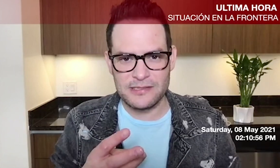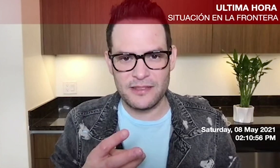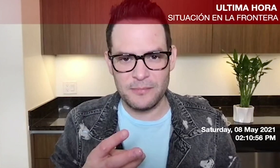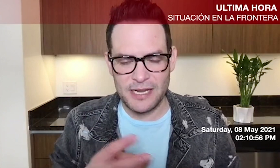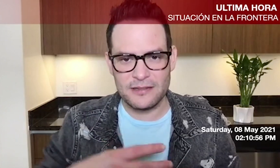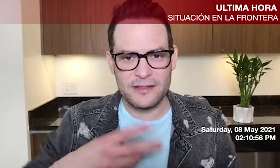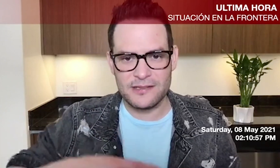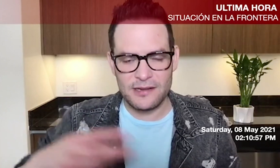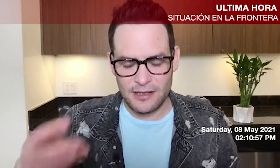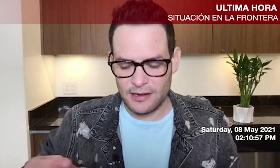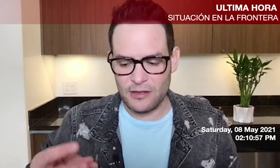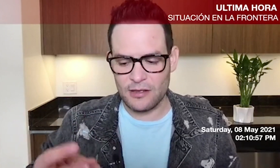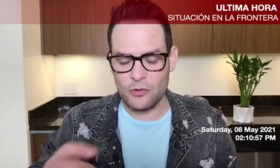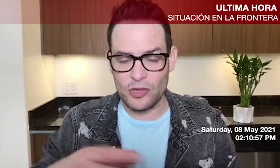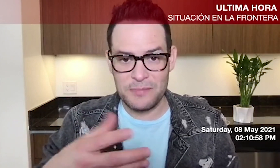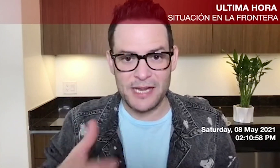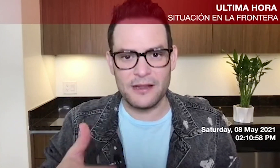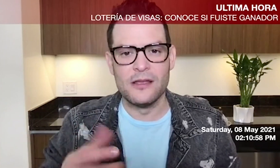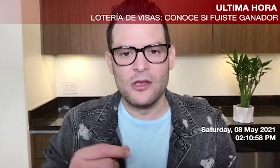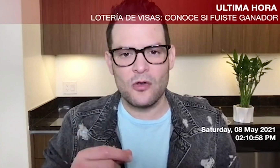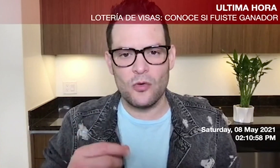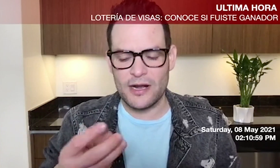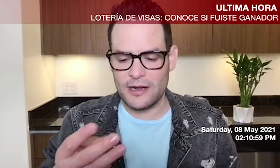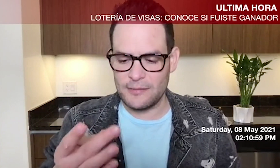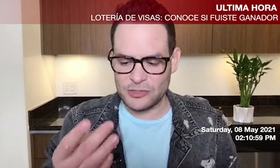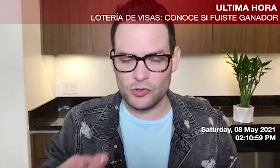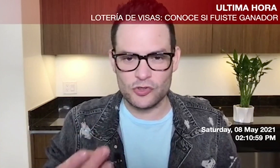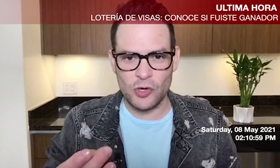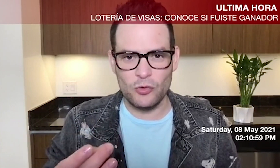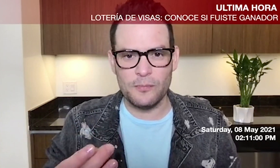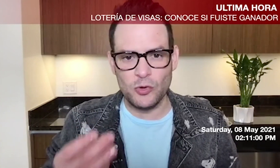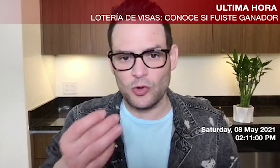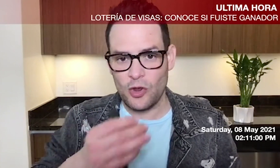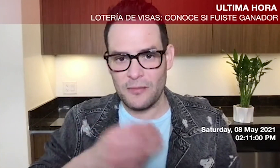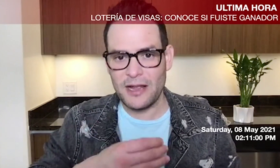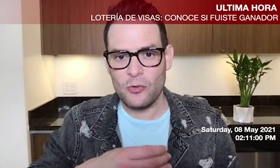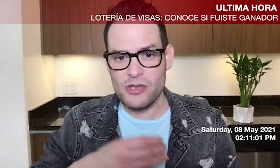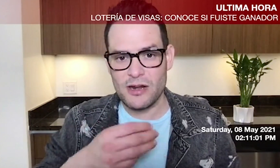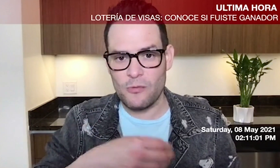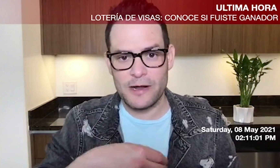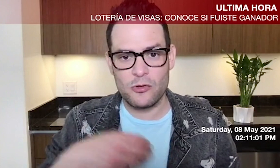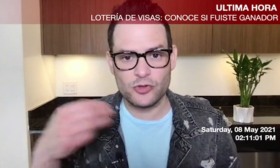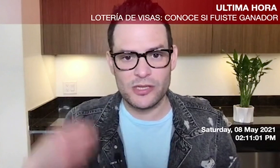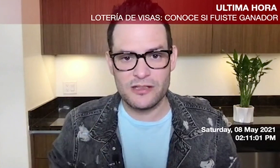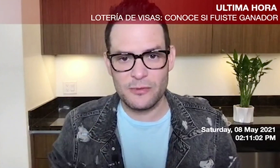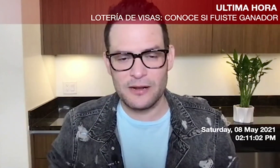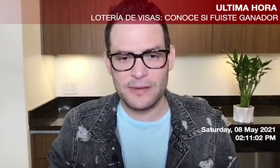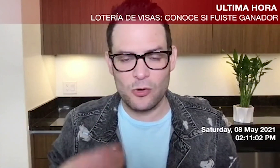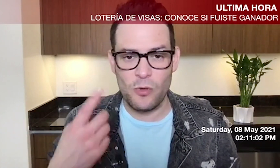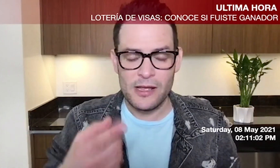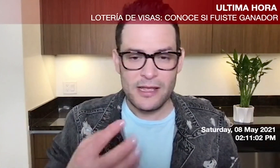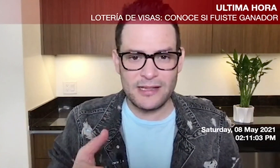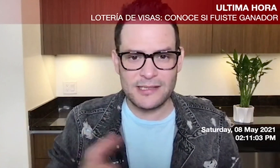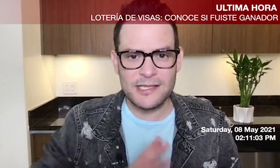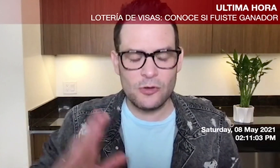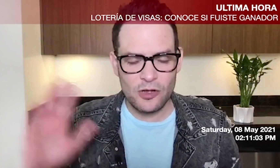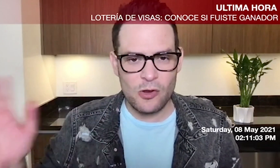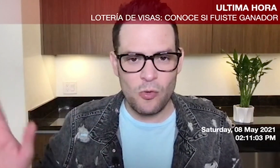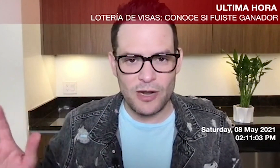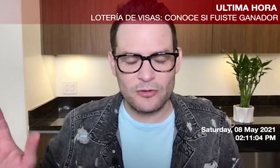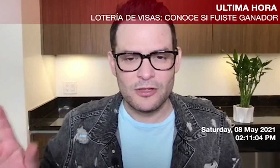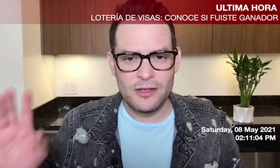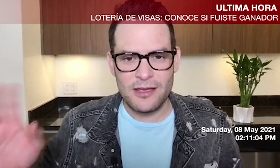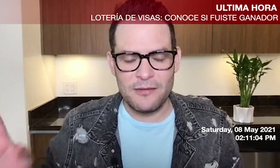para las visas de inmigrante es decir las que vienen con una reclamación segundo punto lo que van a william a comprar cosas ya llevarla para cuba y